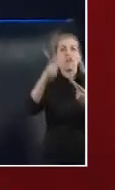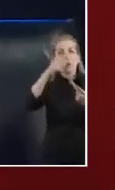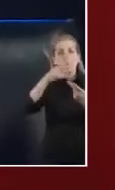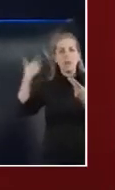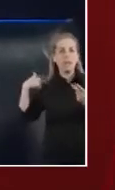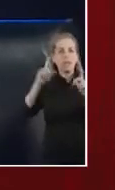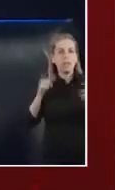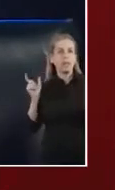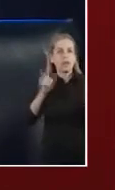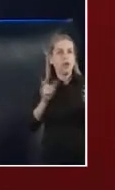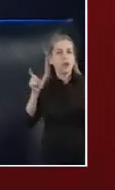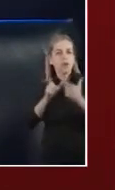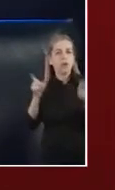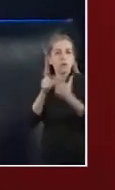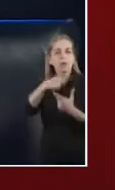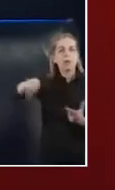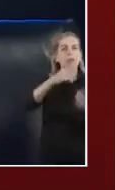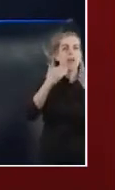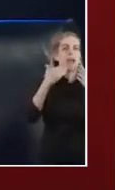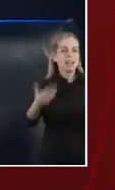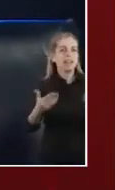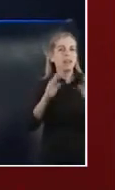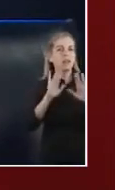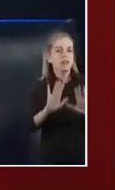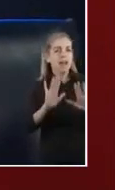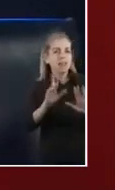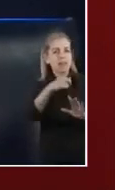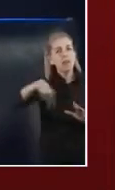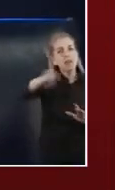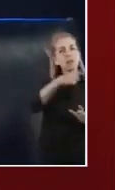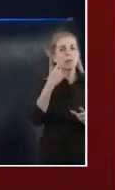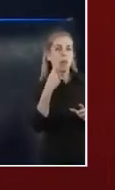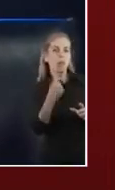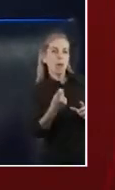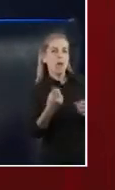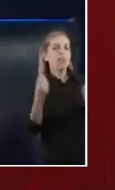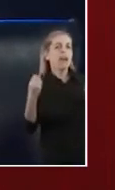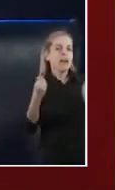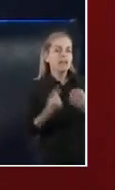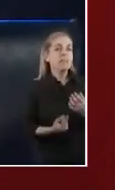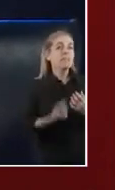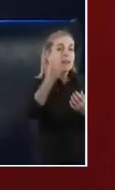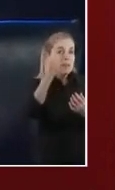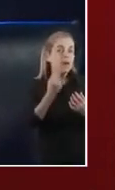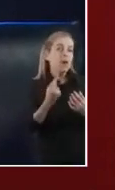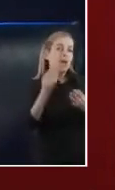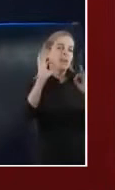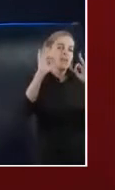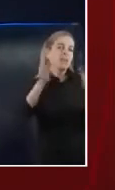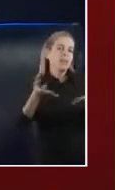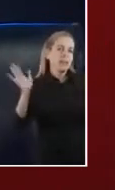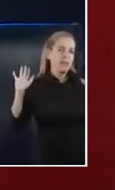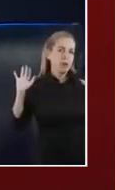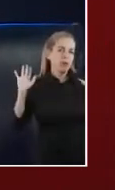el Banco Central permitirá el pago de insumos en tránsito, que fueron embarcados en origen hasta el 27 de junio